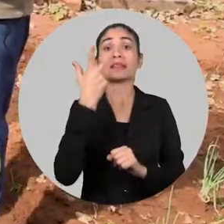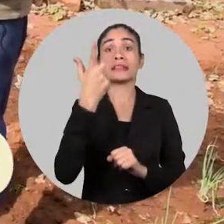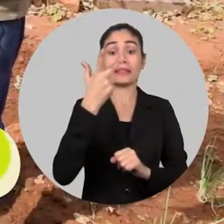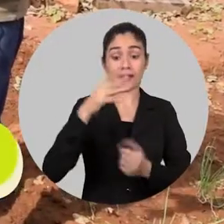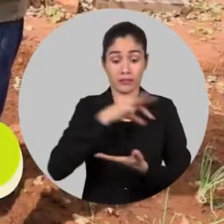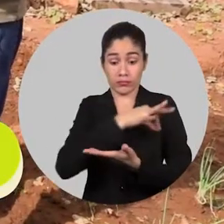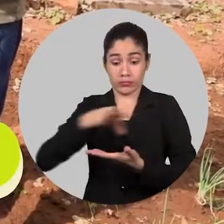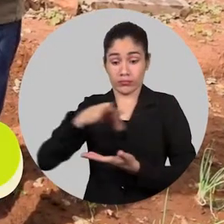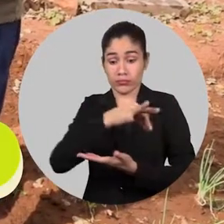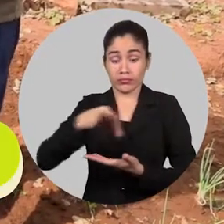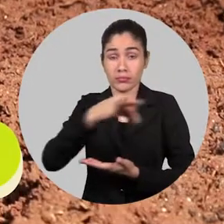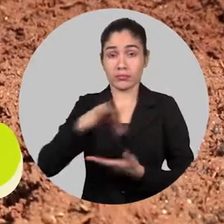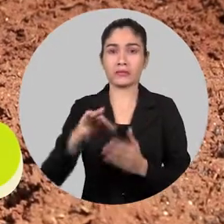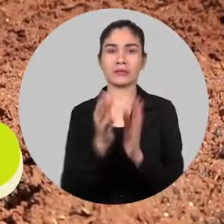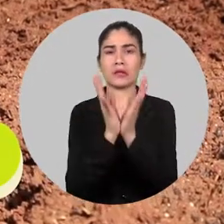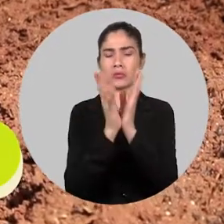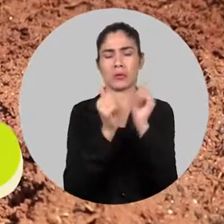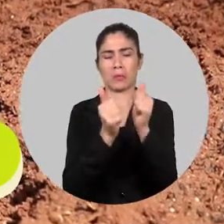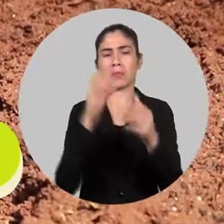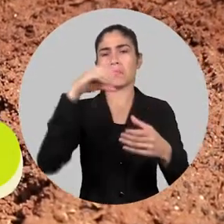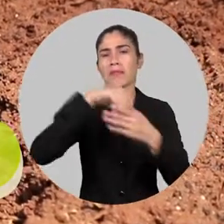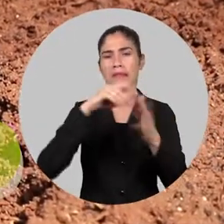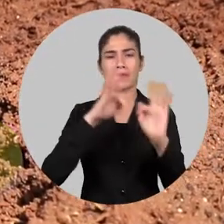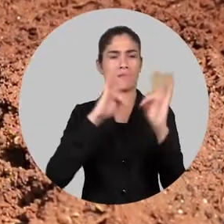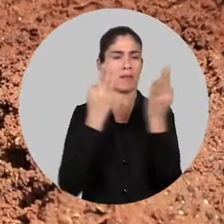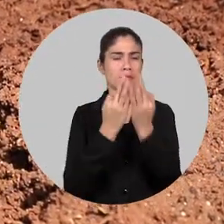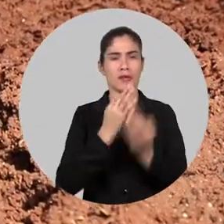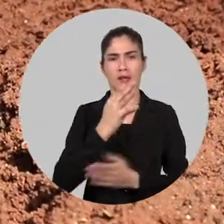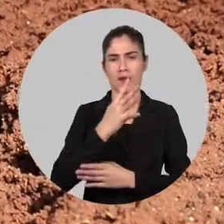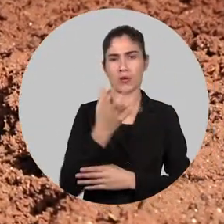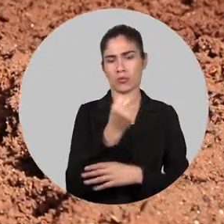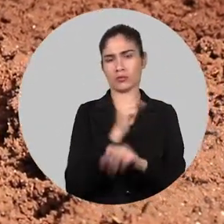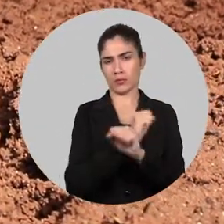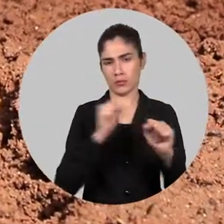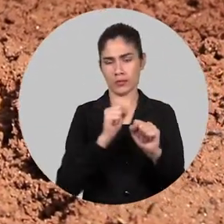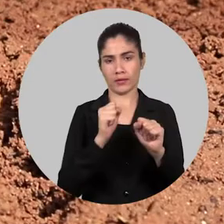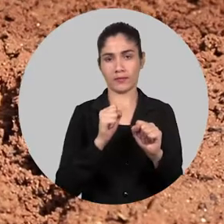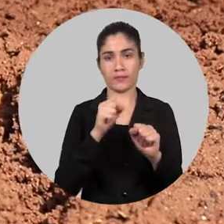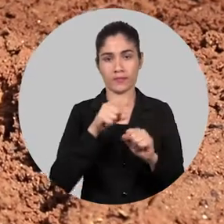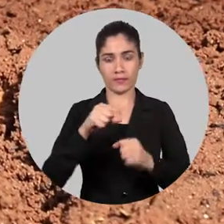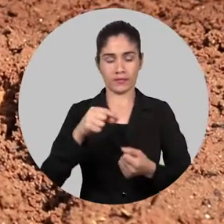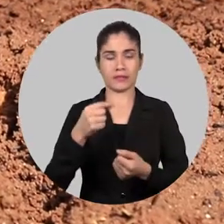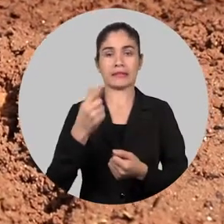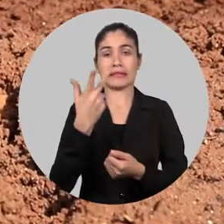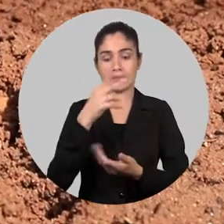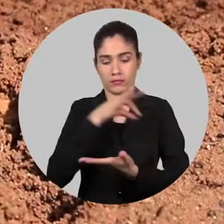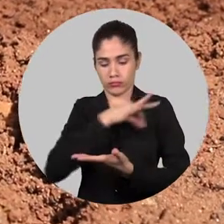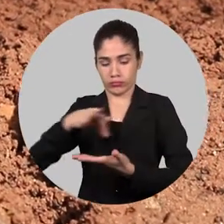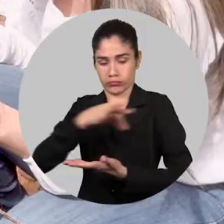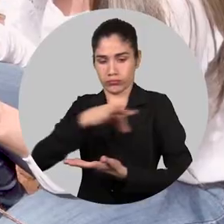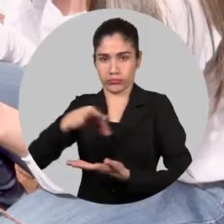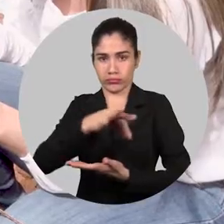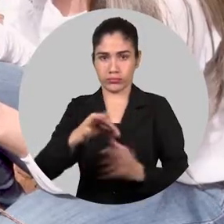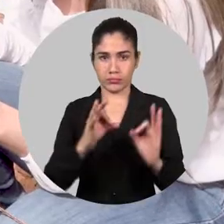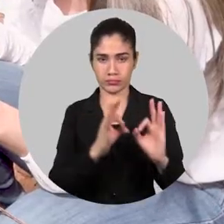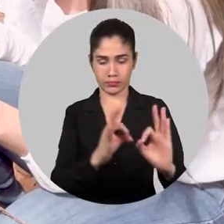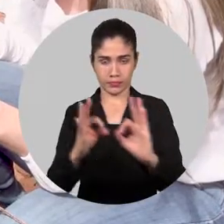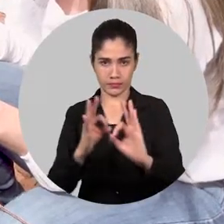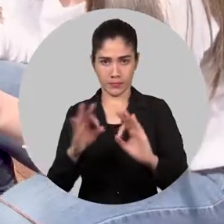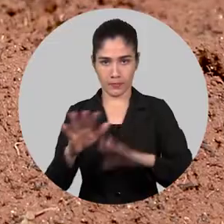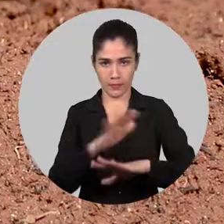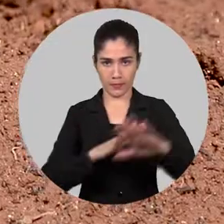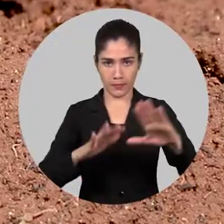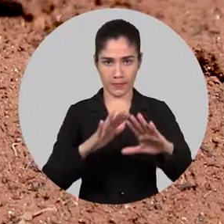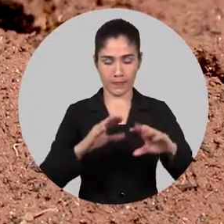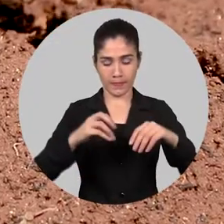cada ciclo de una familia. Ya recuerdo una de las especies para ensalada, lechuga especialmente. Hacer